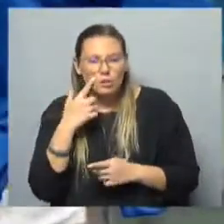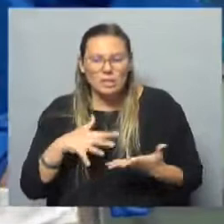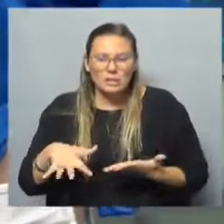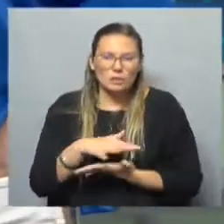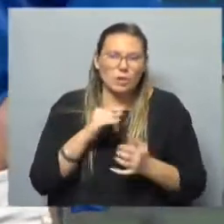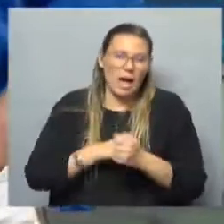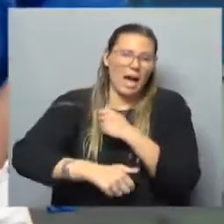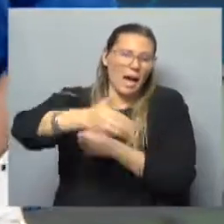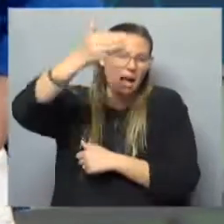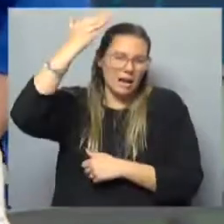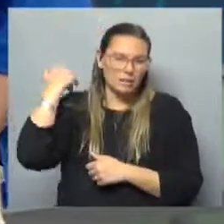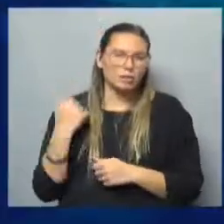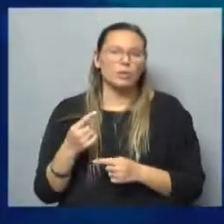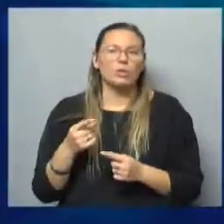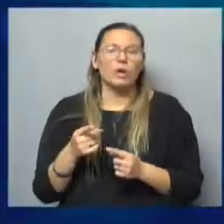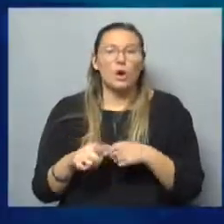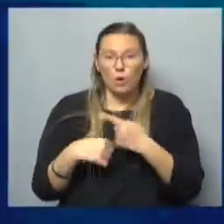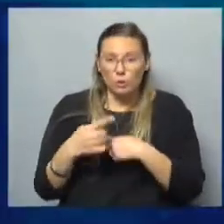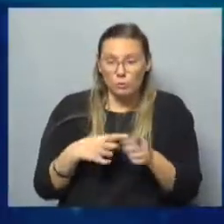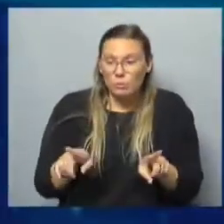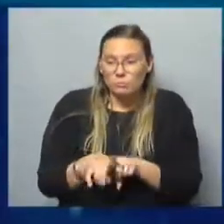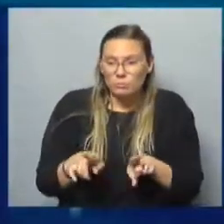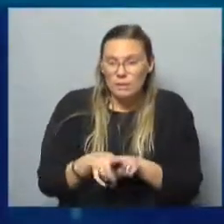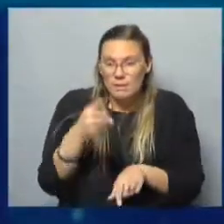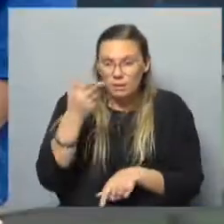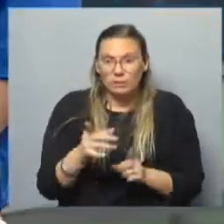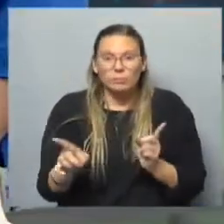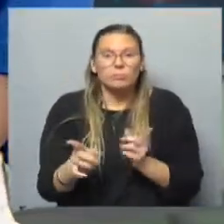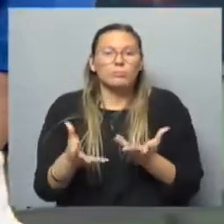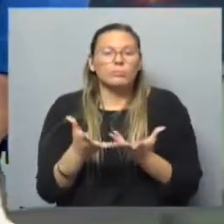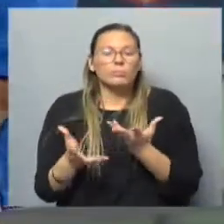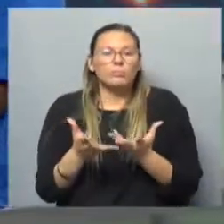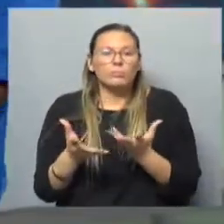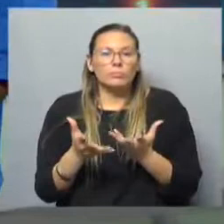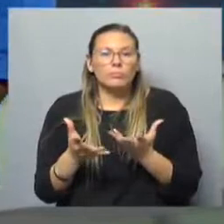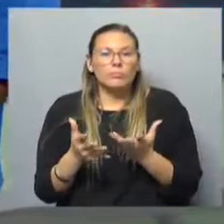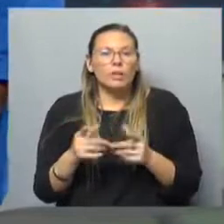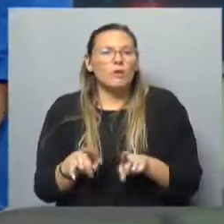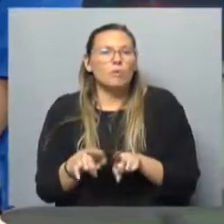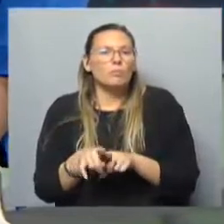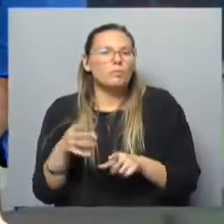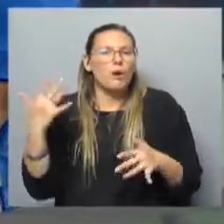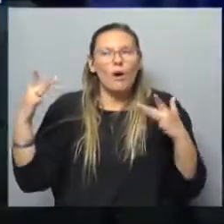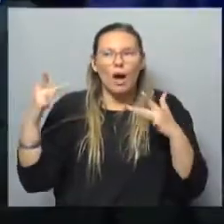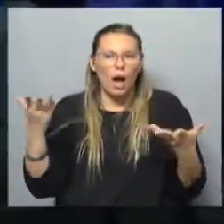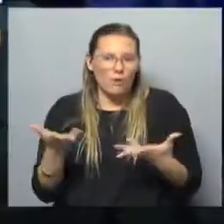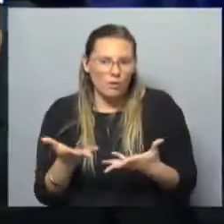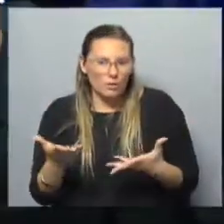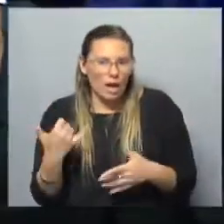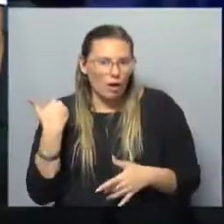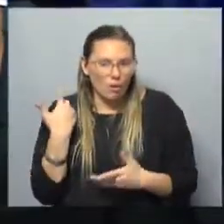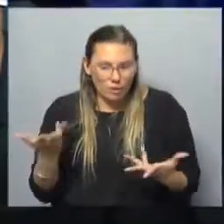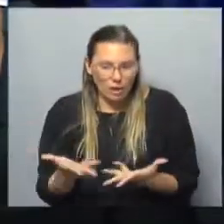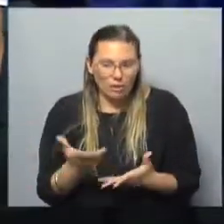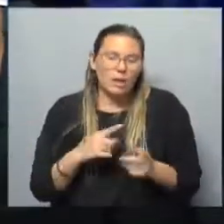hicieron muchos años atrás, ¿siguen siendo los mismos? ¿Se encuentran como esos gurises de aquella época, hoy? Bueno, hay